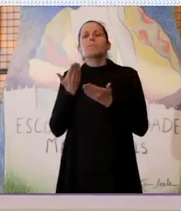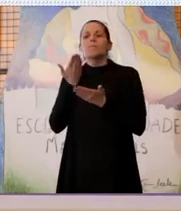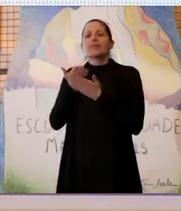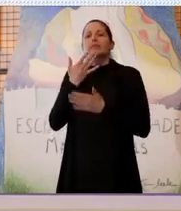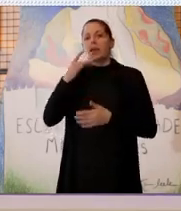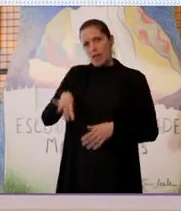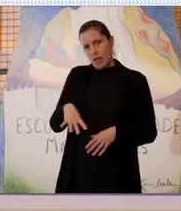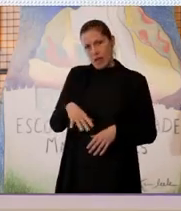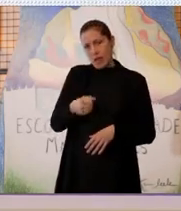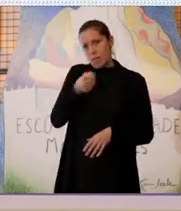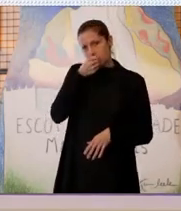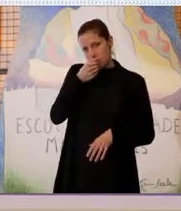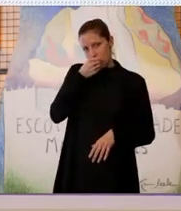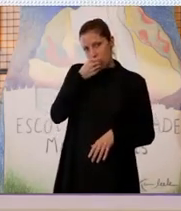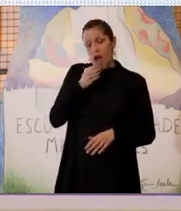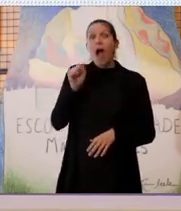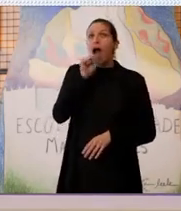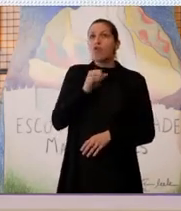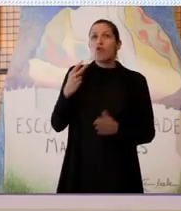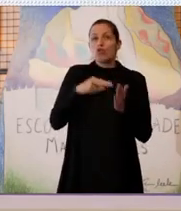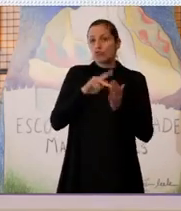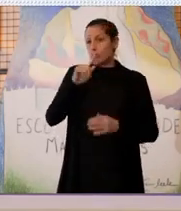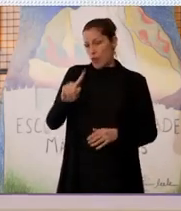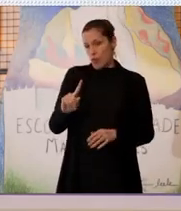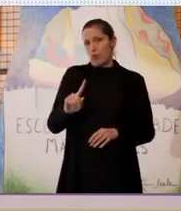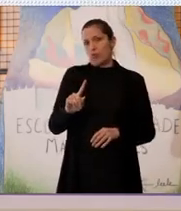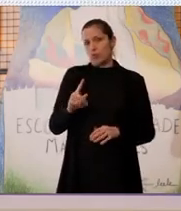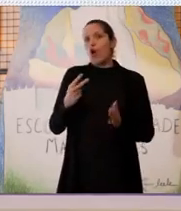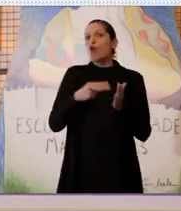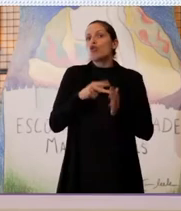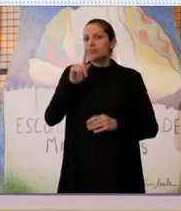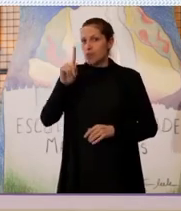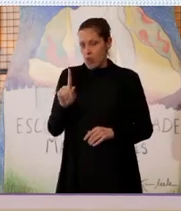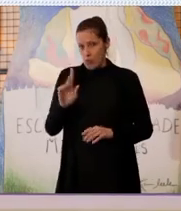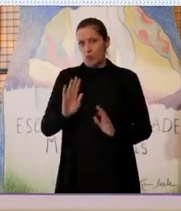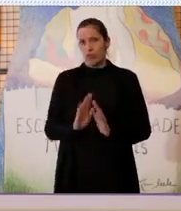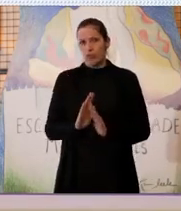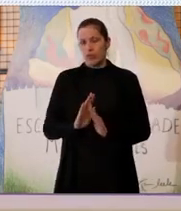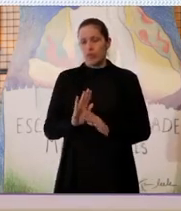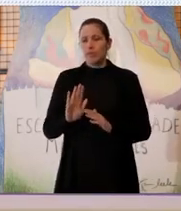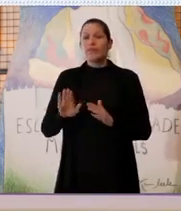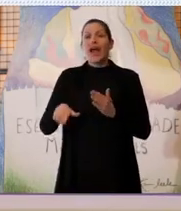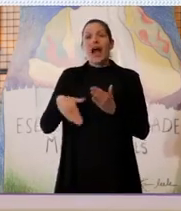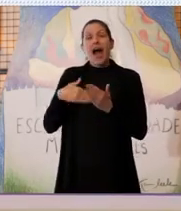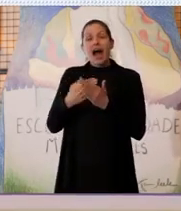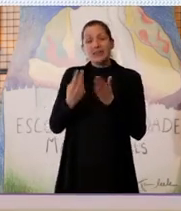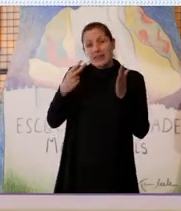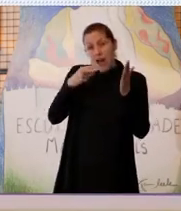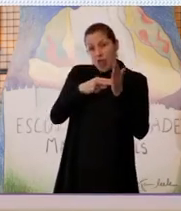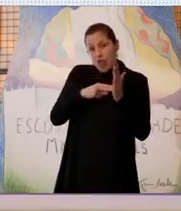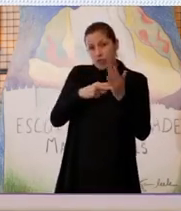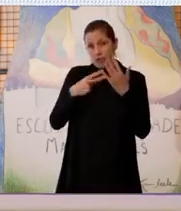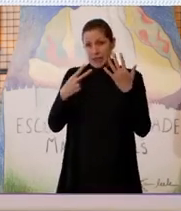año 2001 fijaos en el año 2001 hasta el año 2007 no se modifica